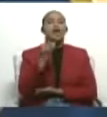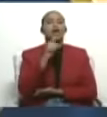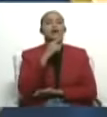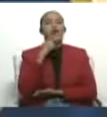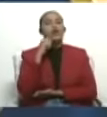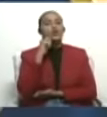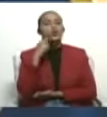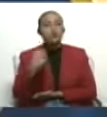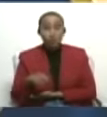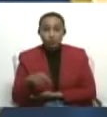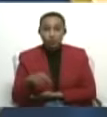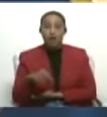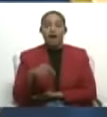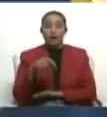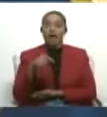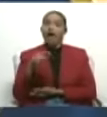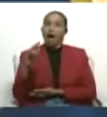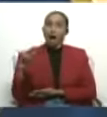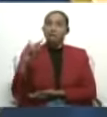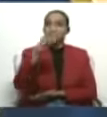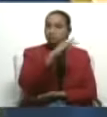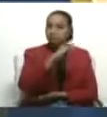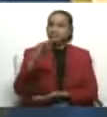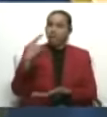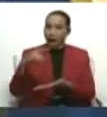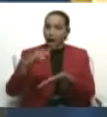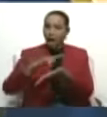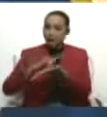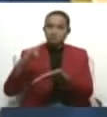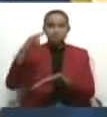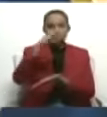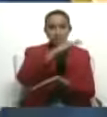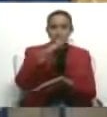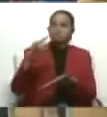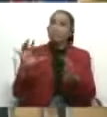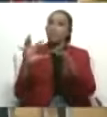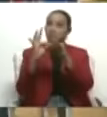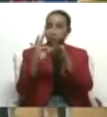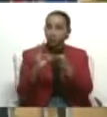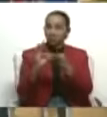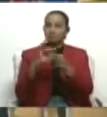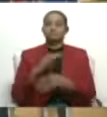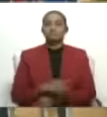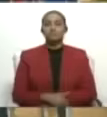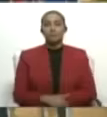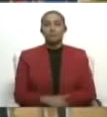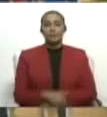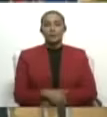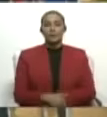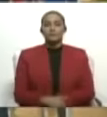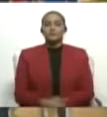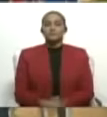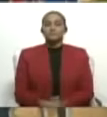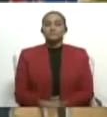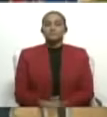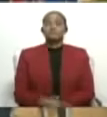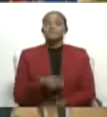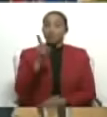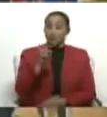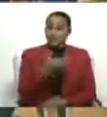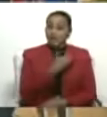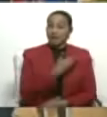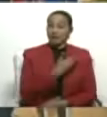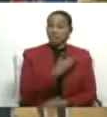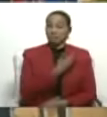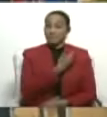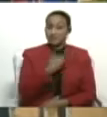de este país. Igualmente, hemos tenido una reunión muy importante con nuestra vicepresidenta Delcy Rodríguez,